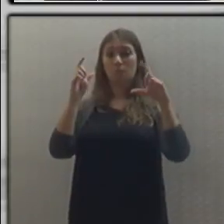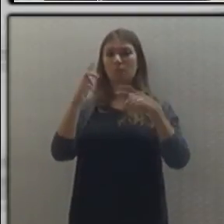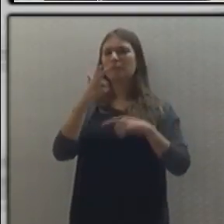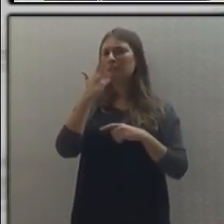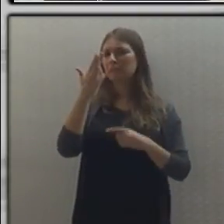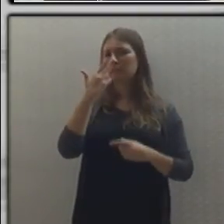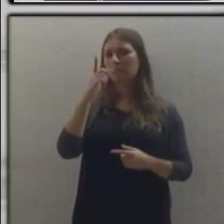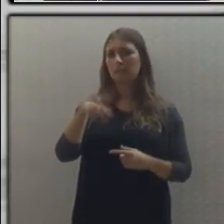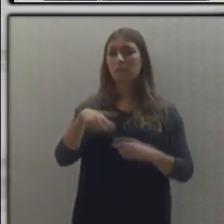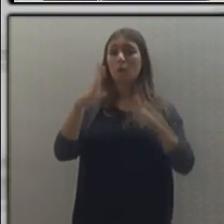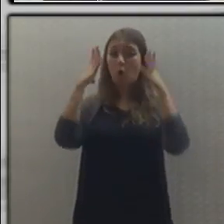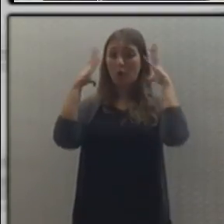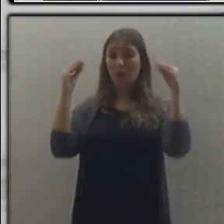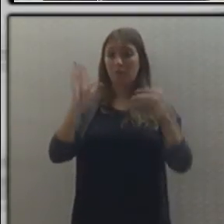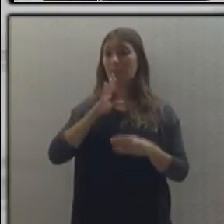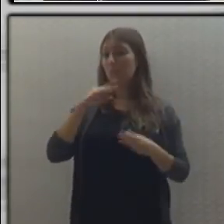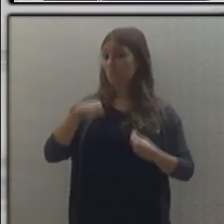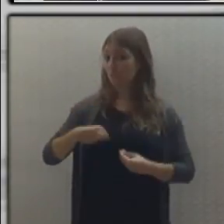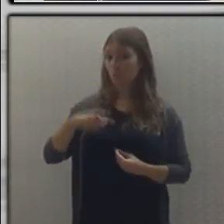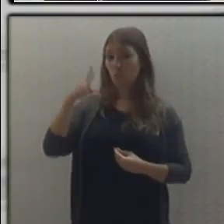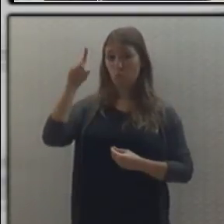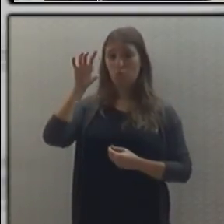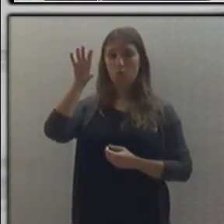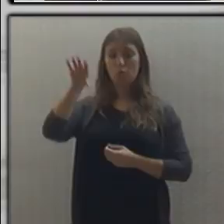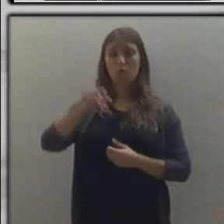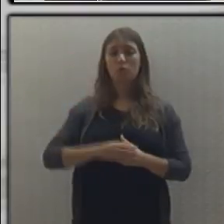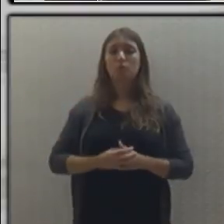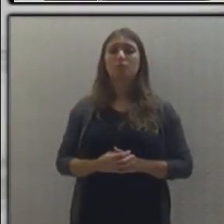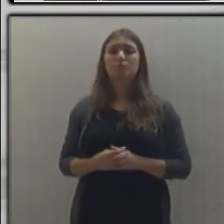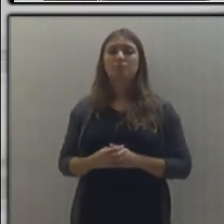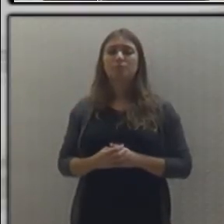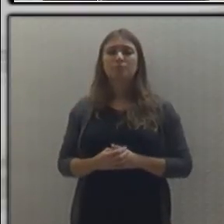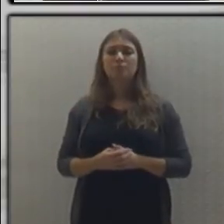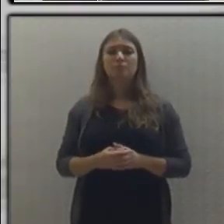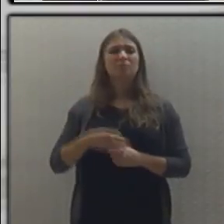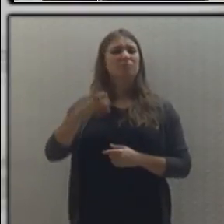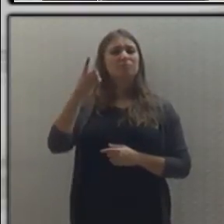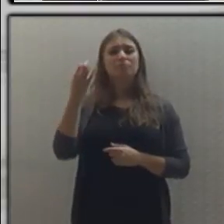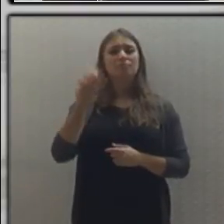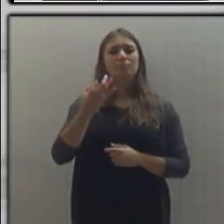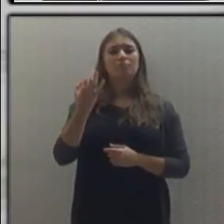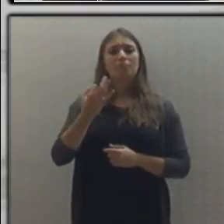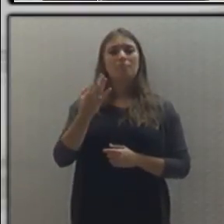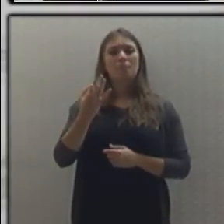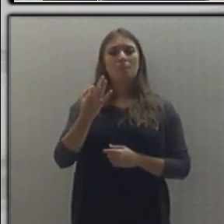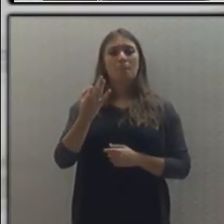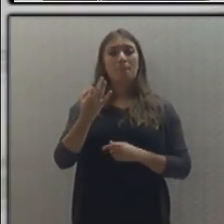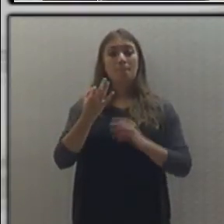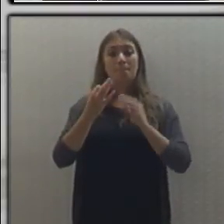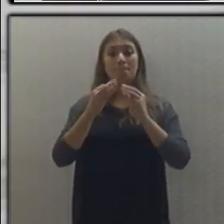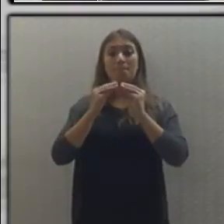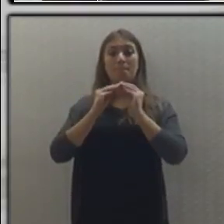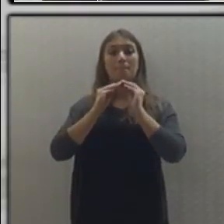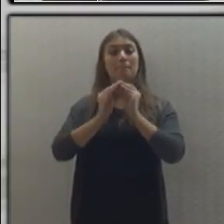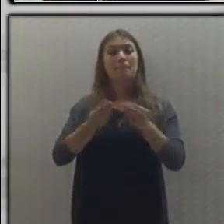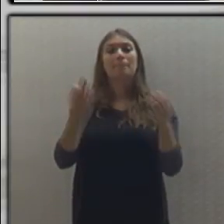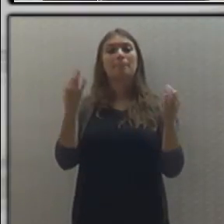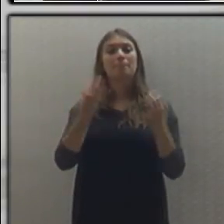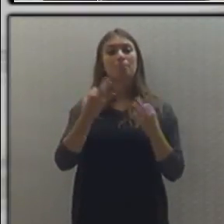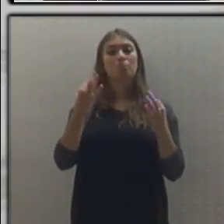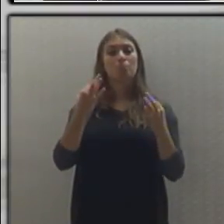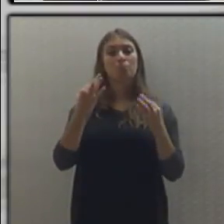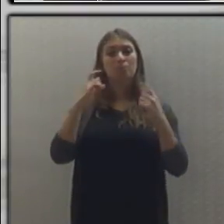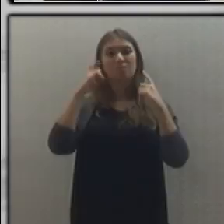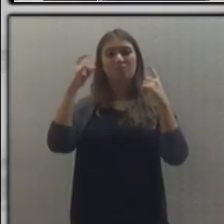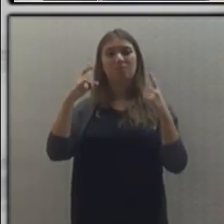interesante, también es en Holanda, y precisamente lo que han trabajado es con reducir bastante